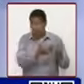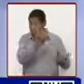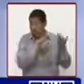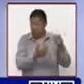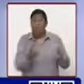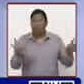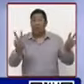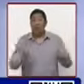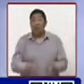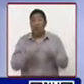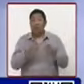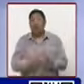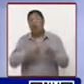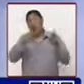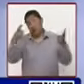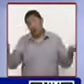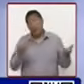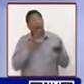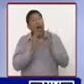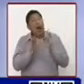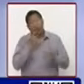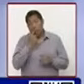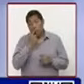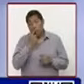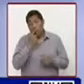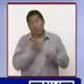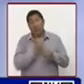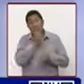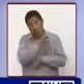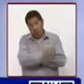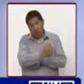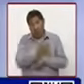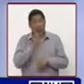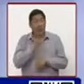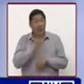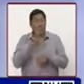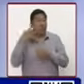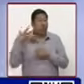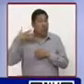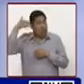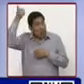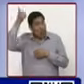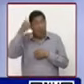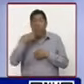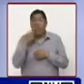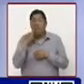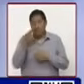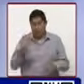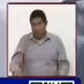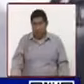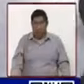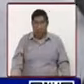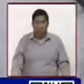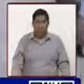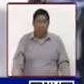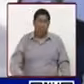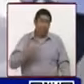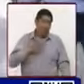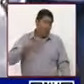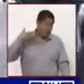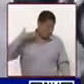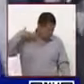bosque en Valle Grande habló y ¿sabe qué? Ha culpado a su empleador de lo que él hizo. Mi patrón, lo que